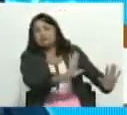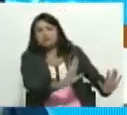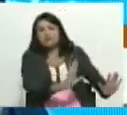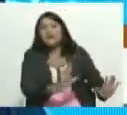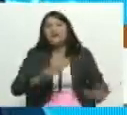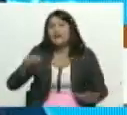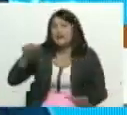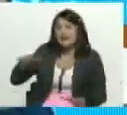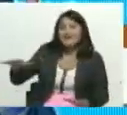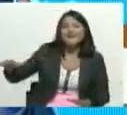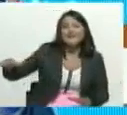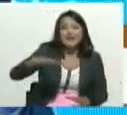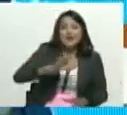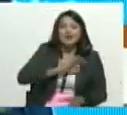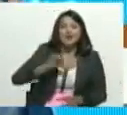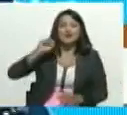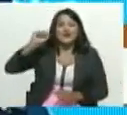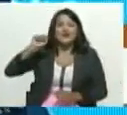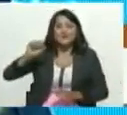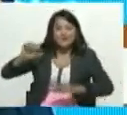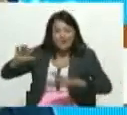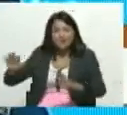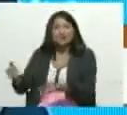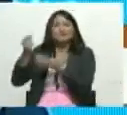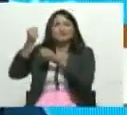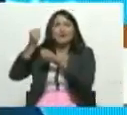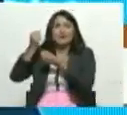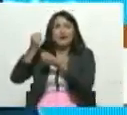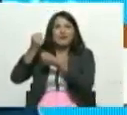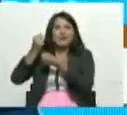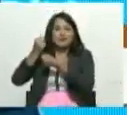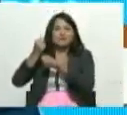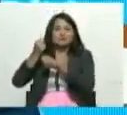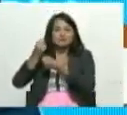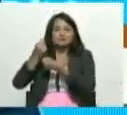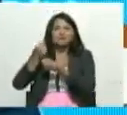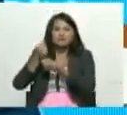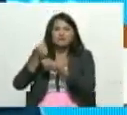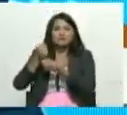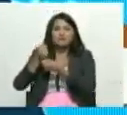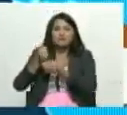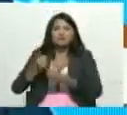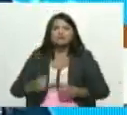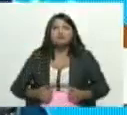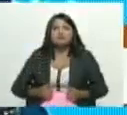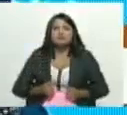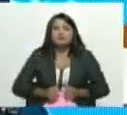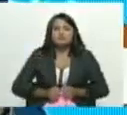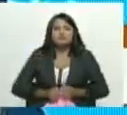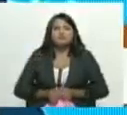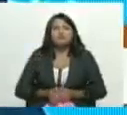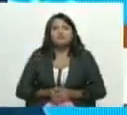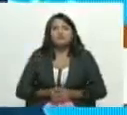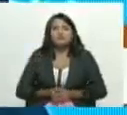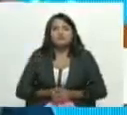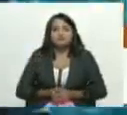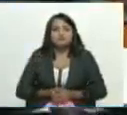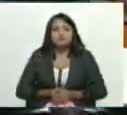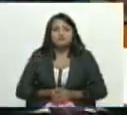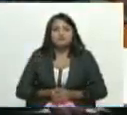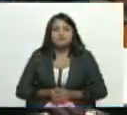Estaba dispuesta a declarar y a defender hacer una apología directa por este hermoso sueño por